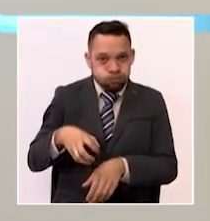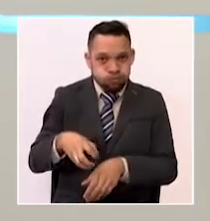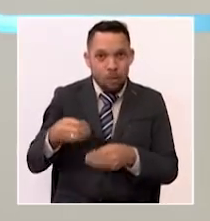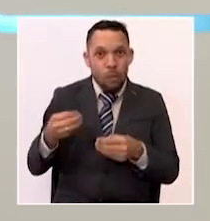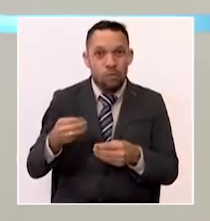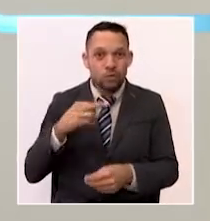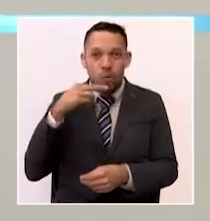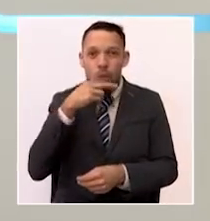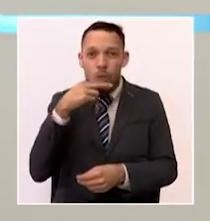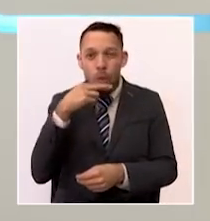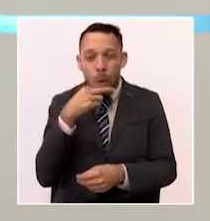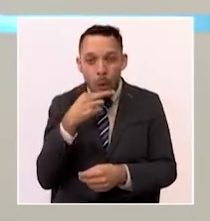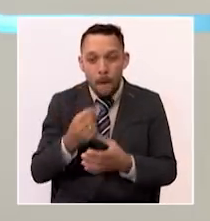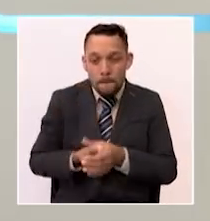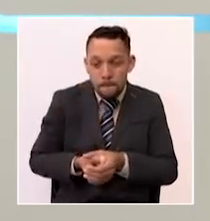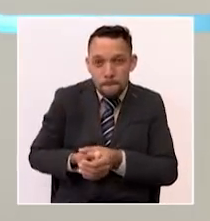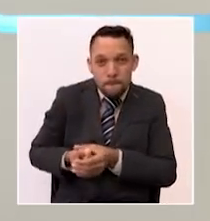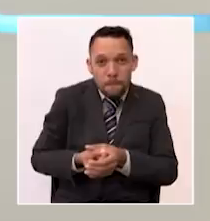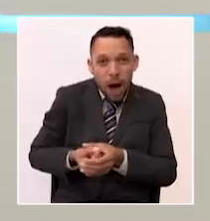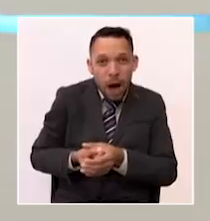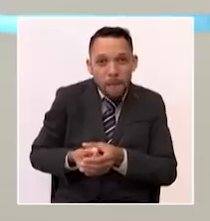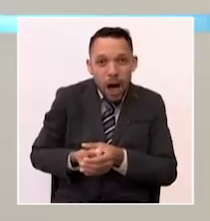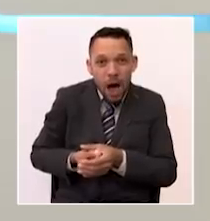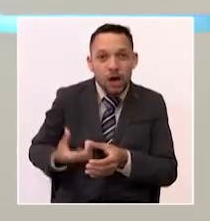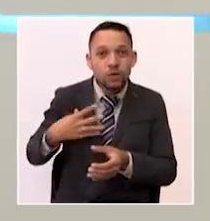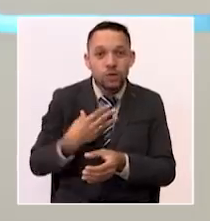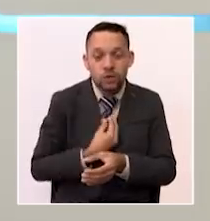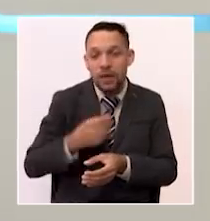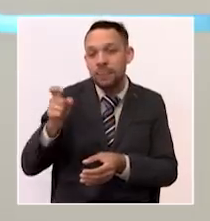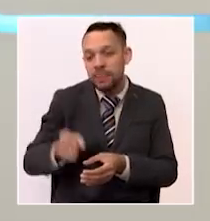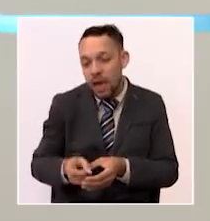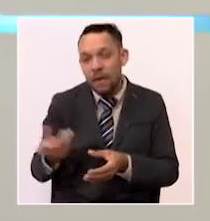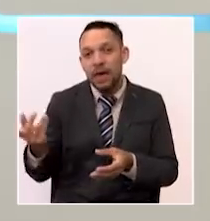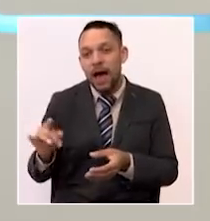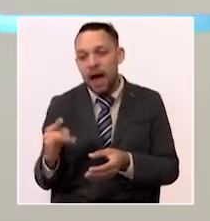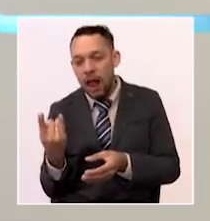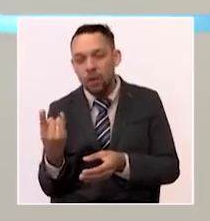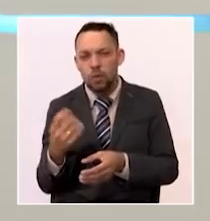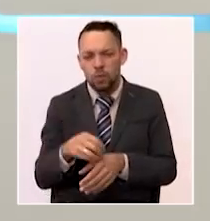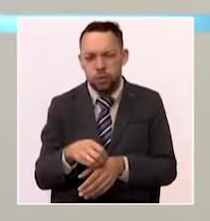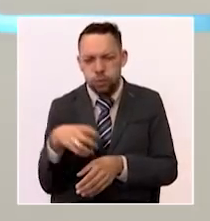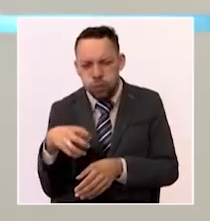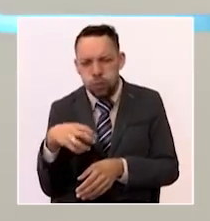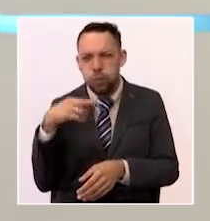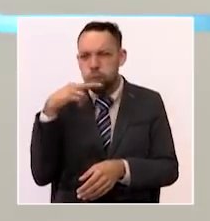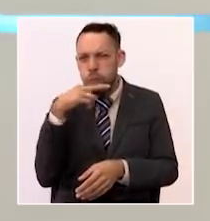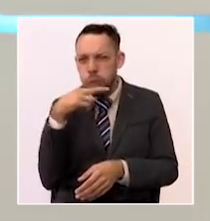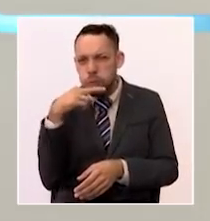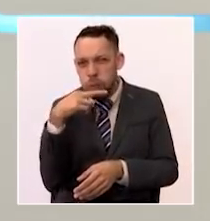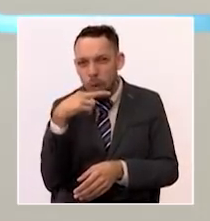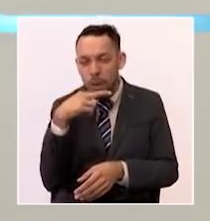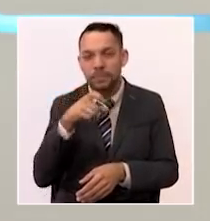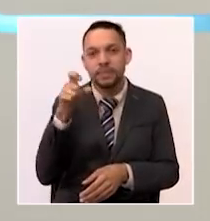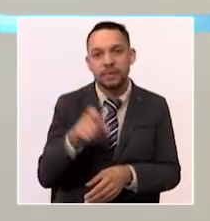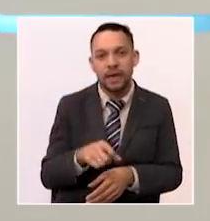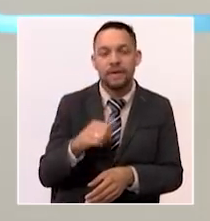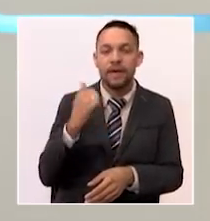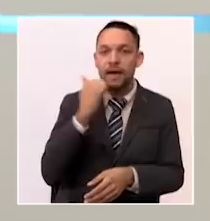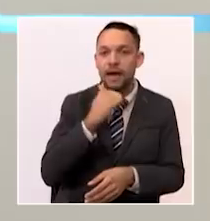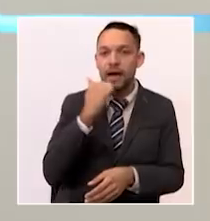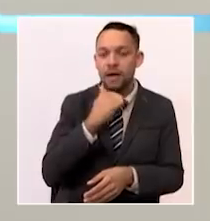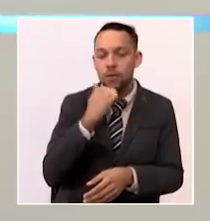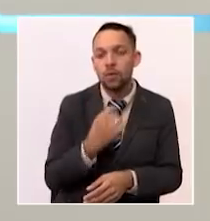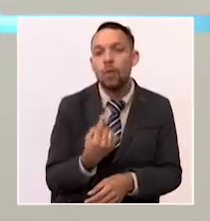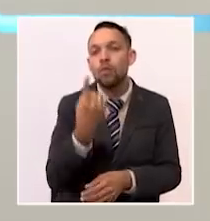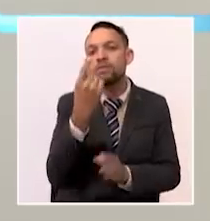de la vulva, y en esas ocasiones nosotros mandamos Sindet, que lo que quieren decir su nombre es sin detergente, y los